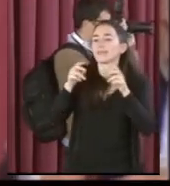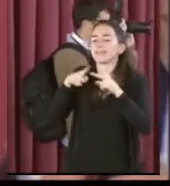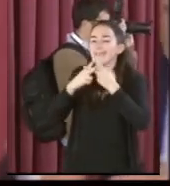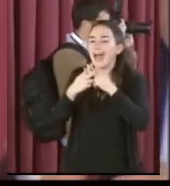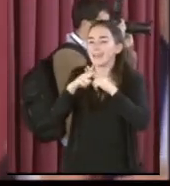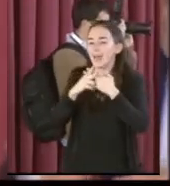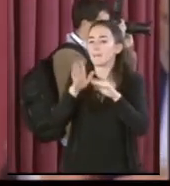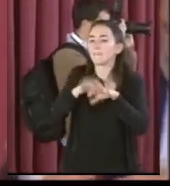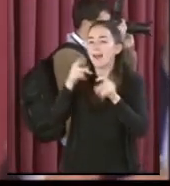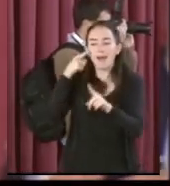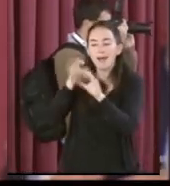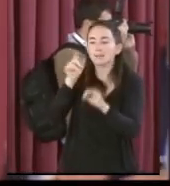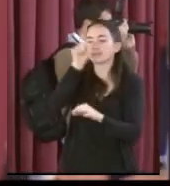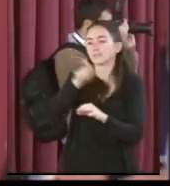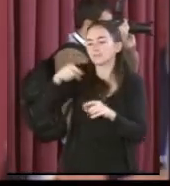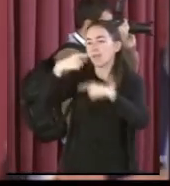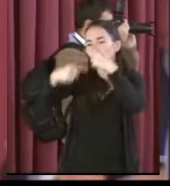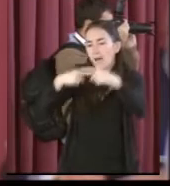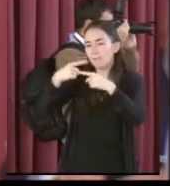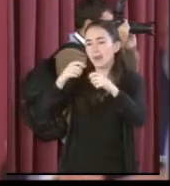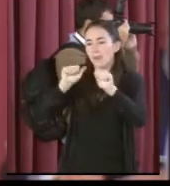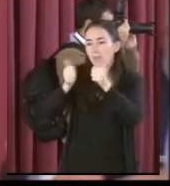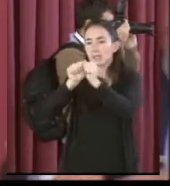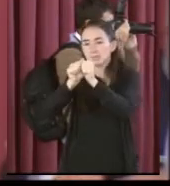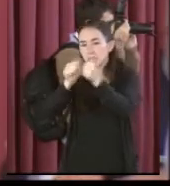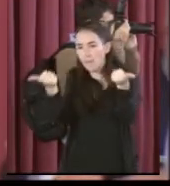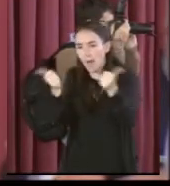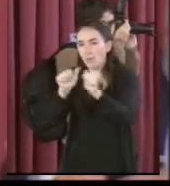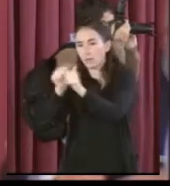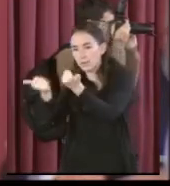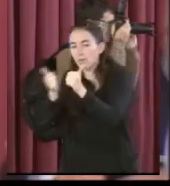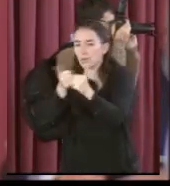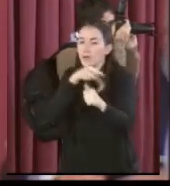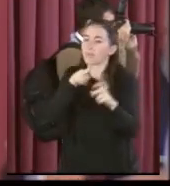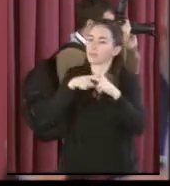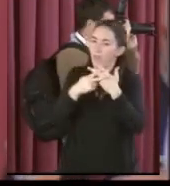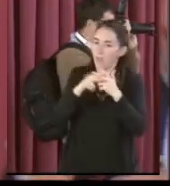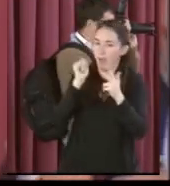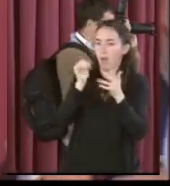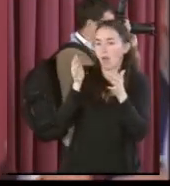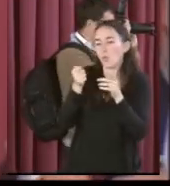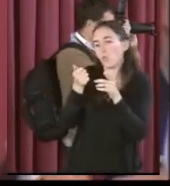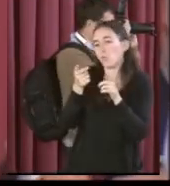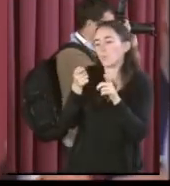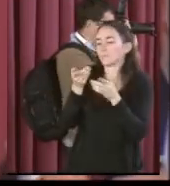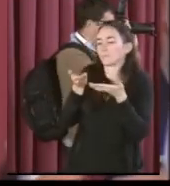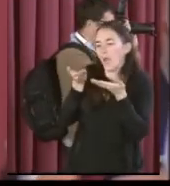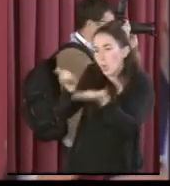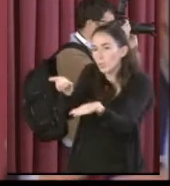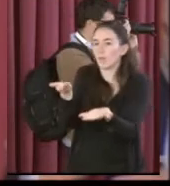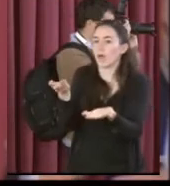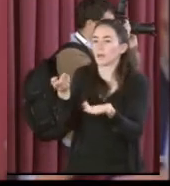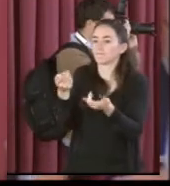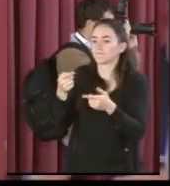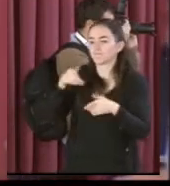que hemos puesto en marcha la última semana, con un objetivo, el de facilitar el proceso de reacomodación y así,